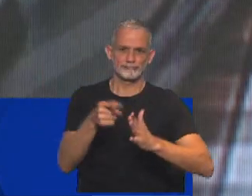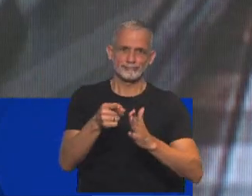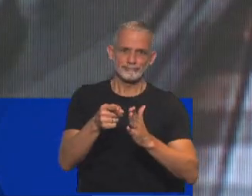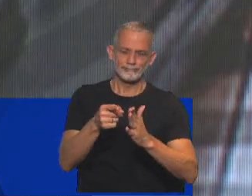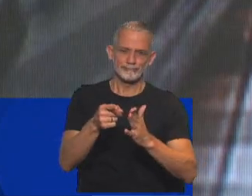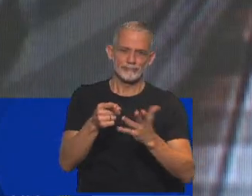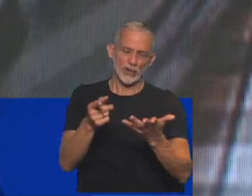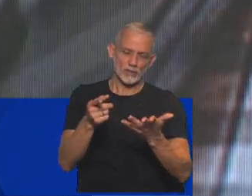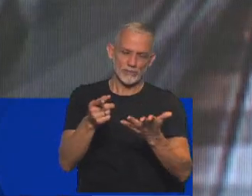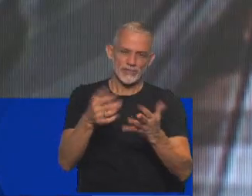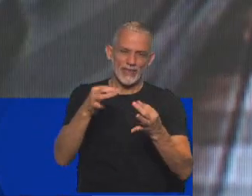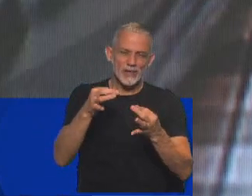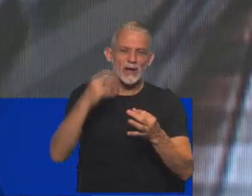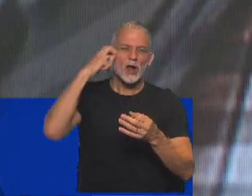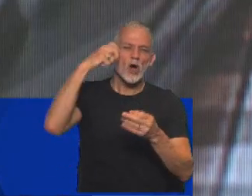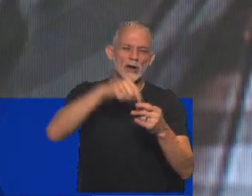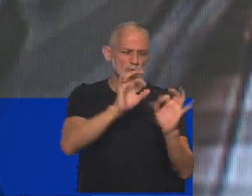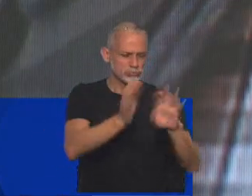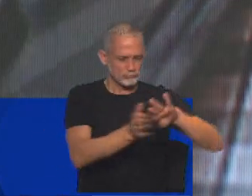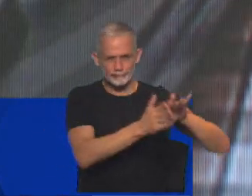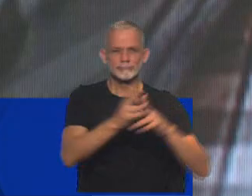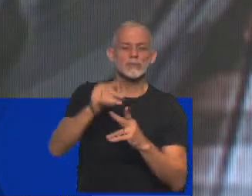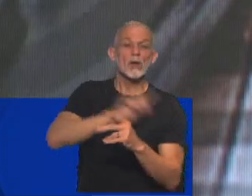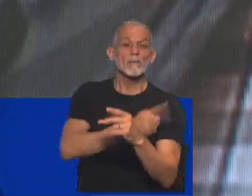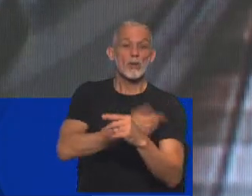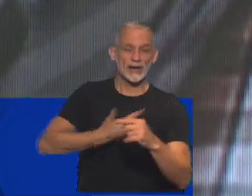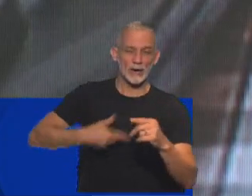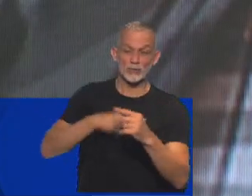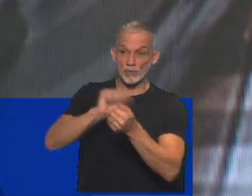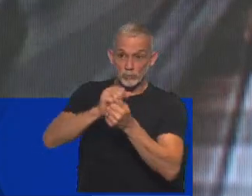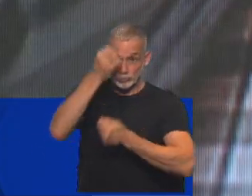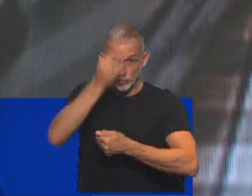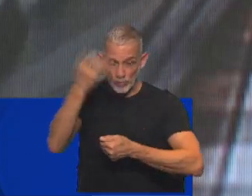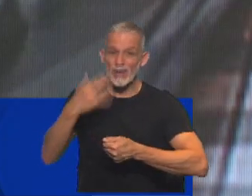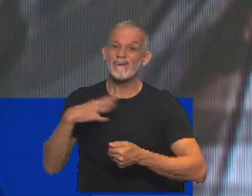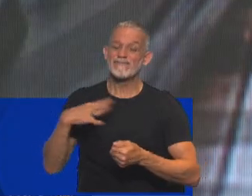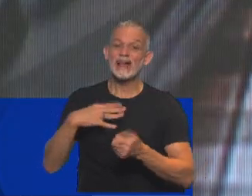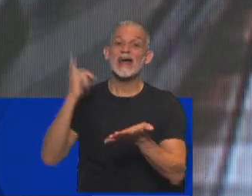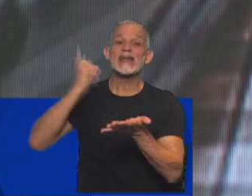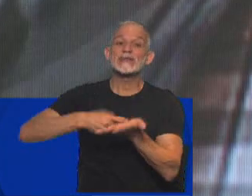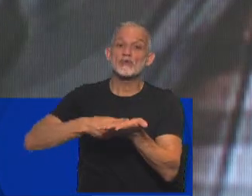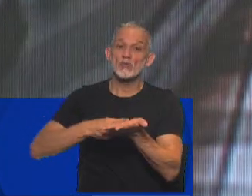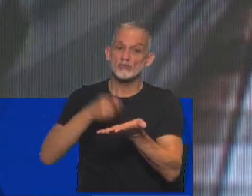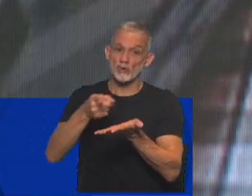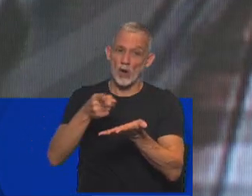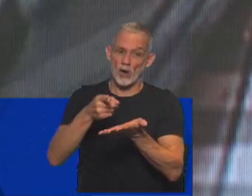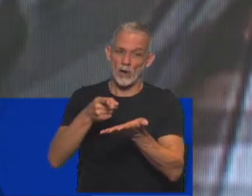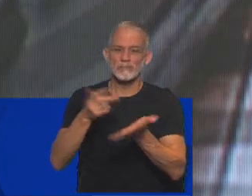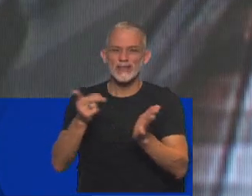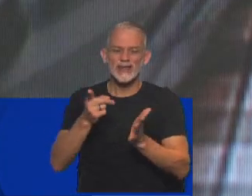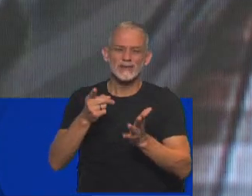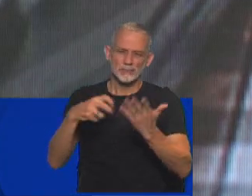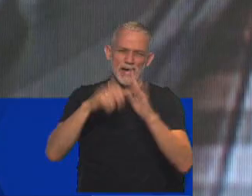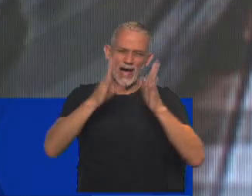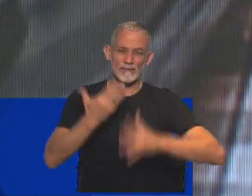cierra el Congreso, pasa a Poder Ejecutivo, promulga, pero después siempre hace falta una resolución en líneas generales del fisco